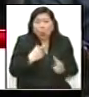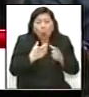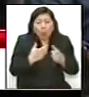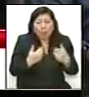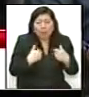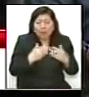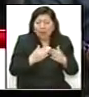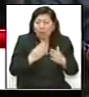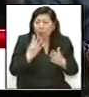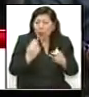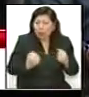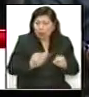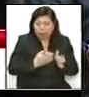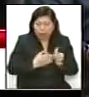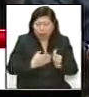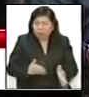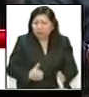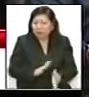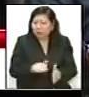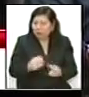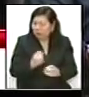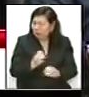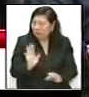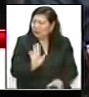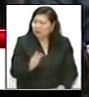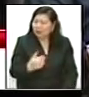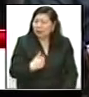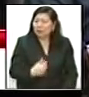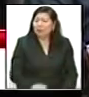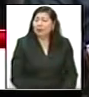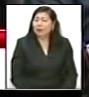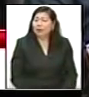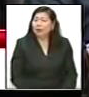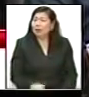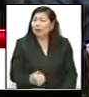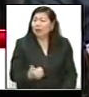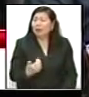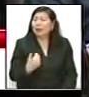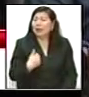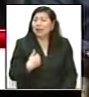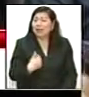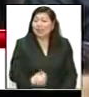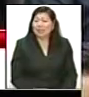en mi casa 4 carros y toda una patrulla. No la tengo, pues, como si la tienen otros.